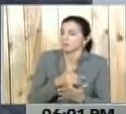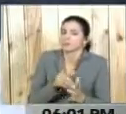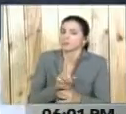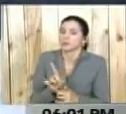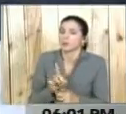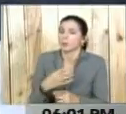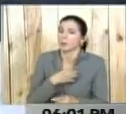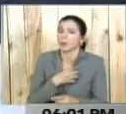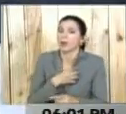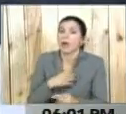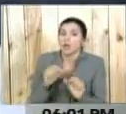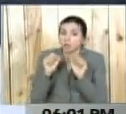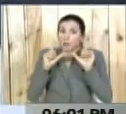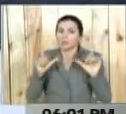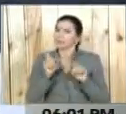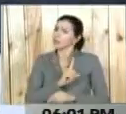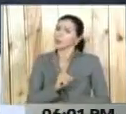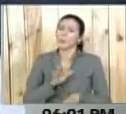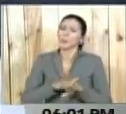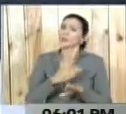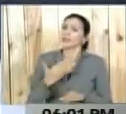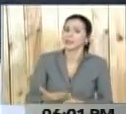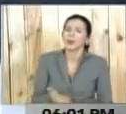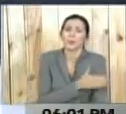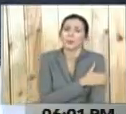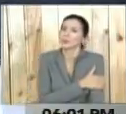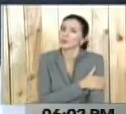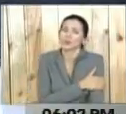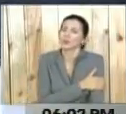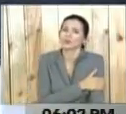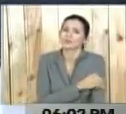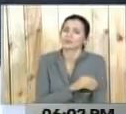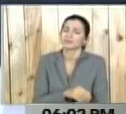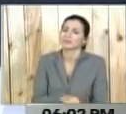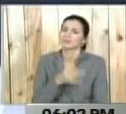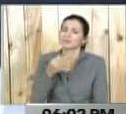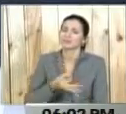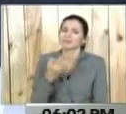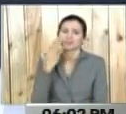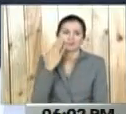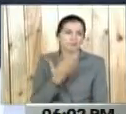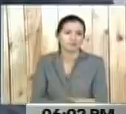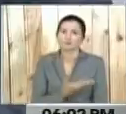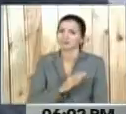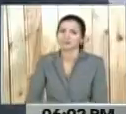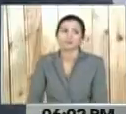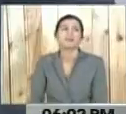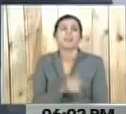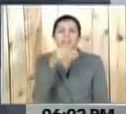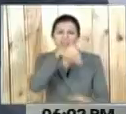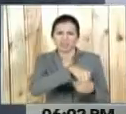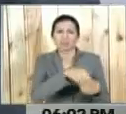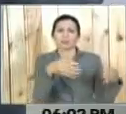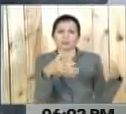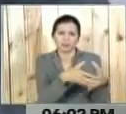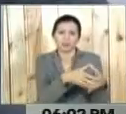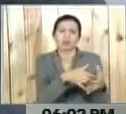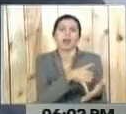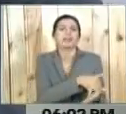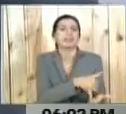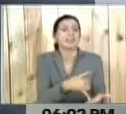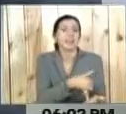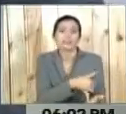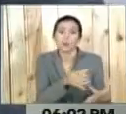puede extrañarnos, porque la oposición no ha mostrado otra cosa que una fragilidad de criterio desde